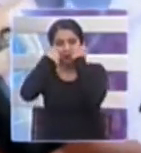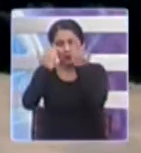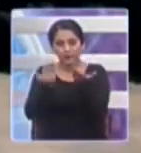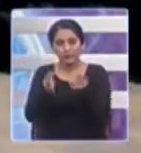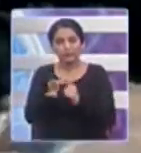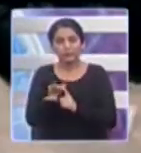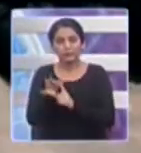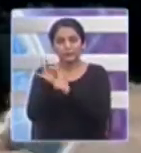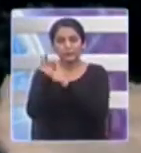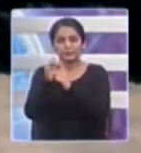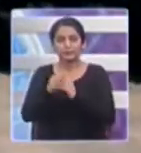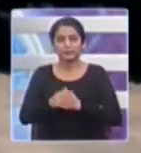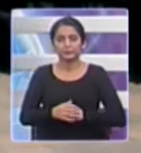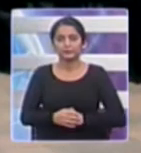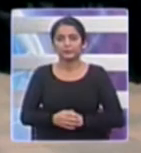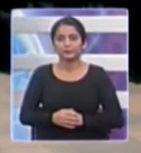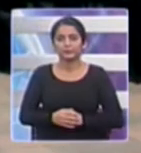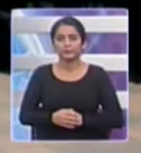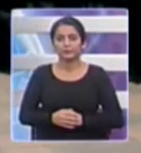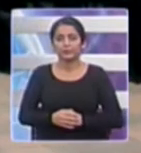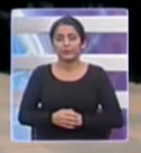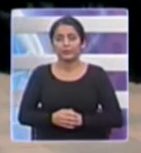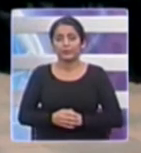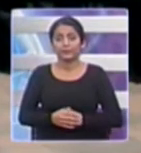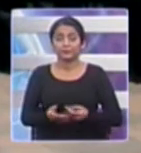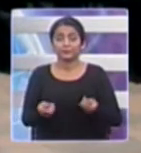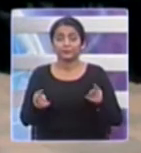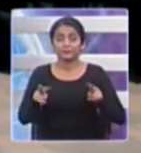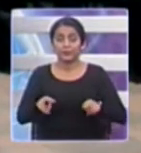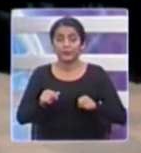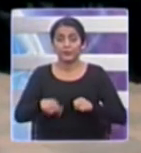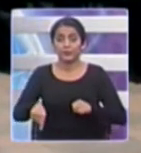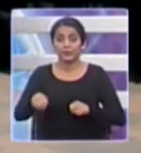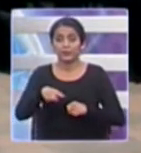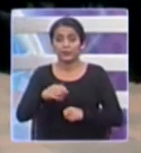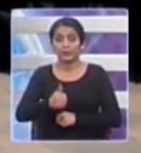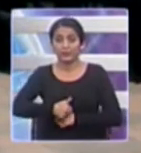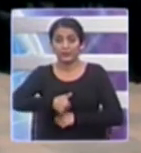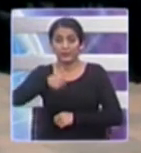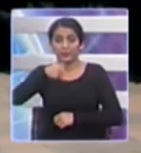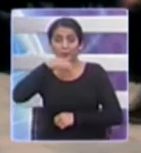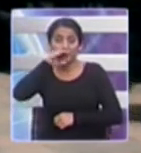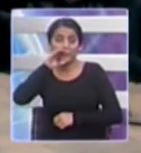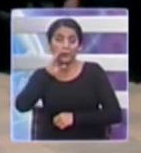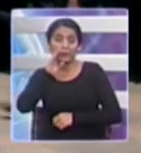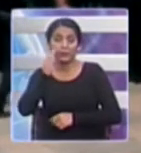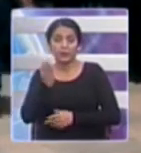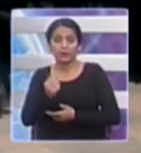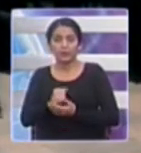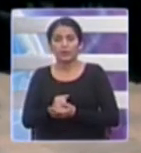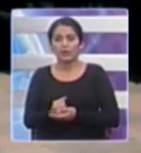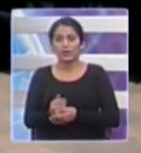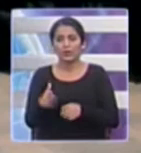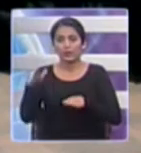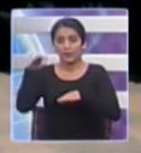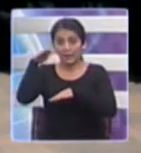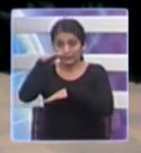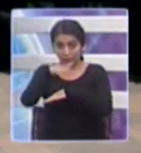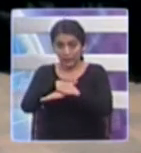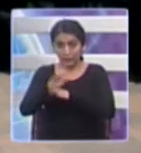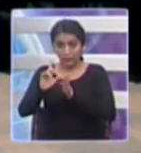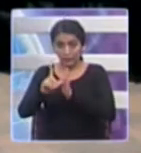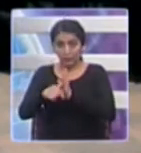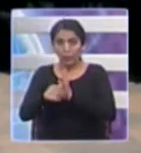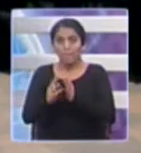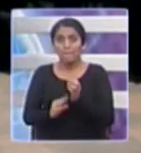cosa. Además, María Antonieta y amigos televidentes, el candidato a la presidencia de la República, Paco Moncayo, en horas de la tarde se reunirá con